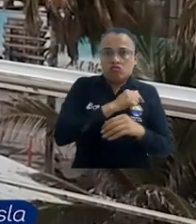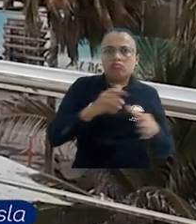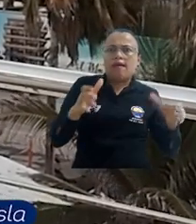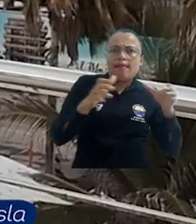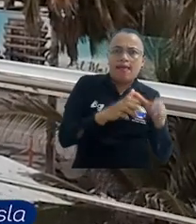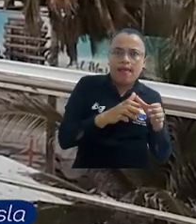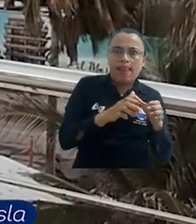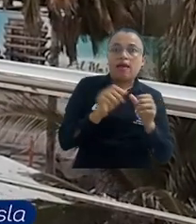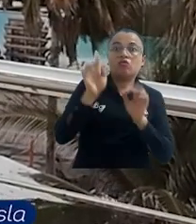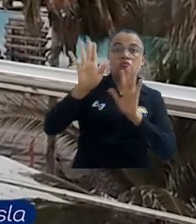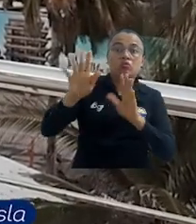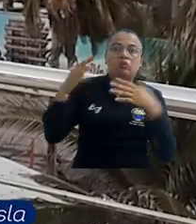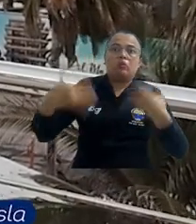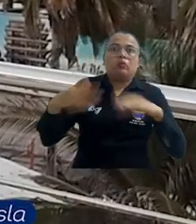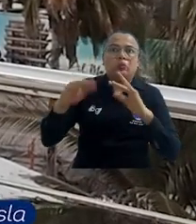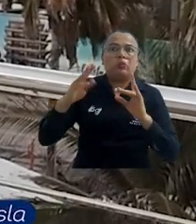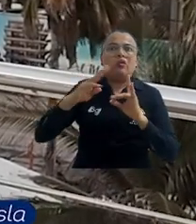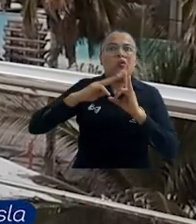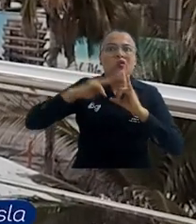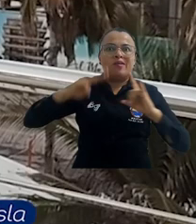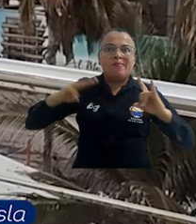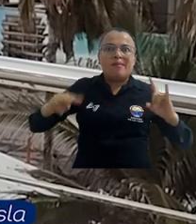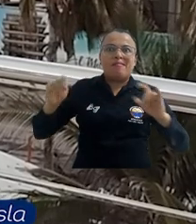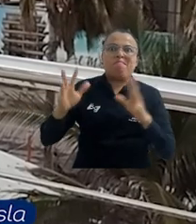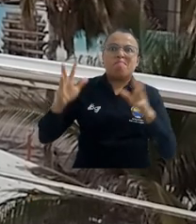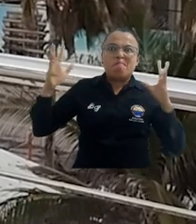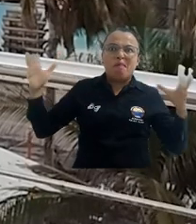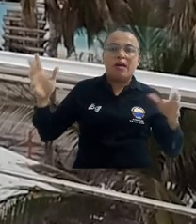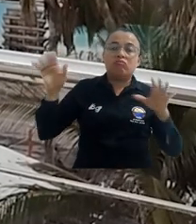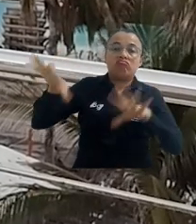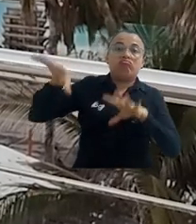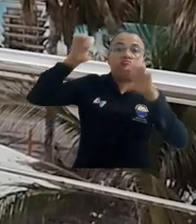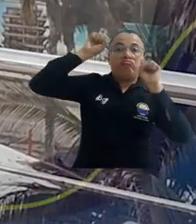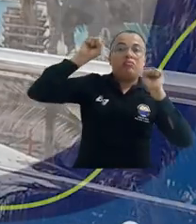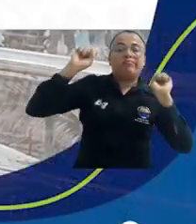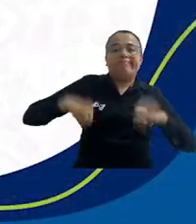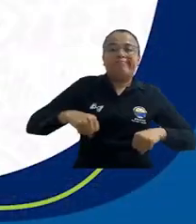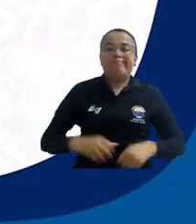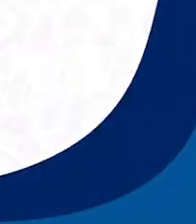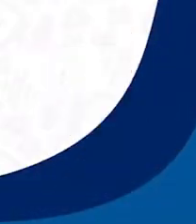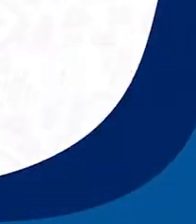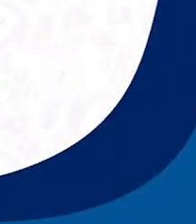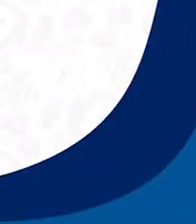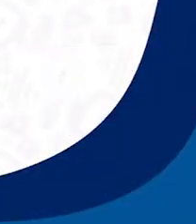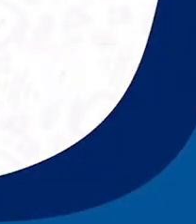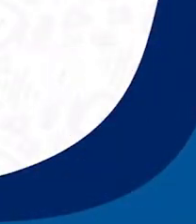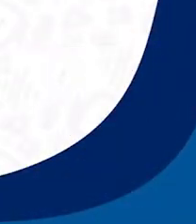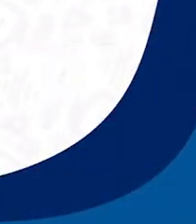pequeña, podamos aprender de una institución de renombre como la Universidad del Magdalena.